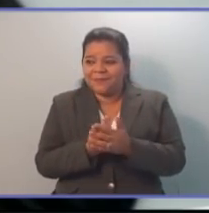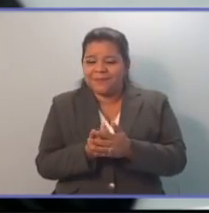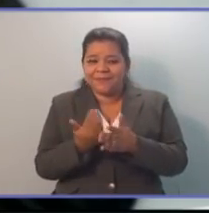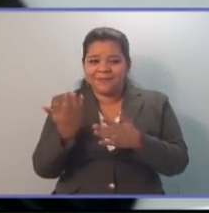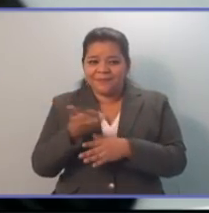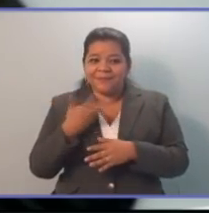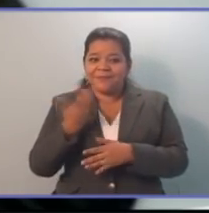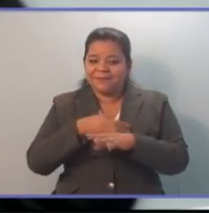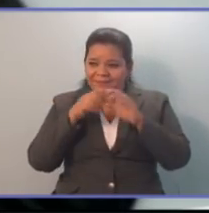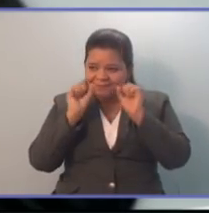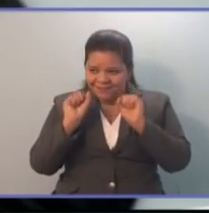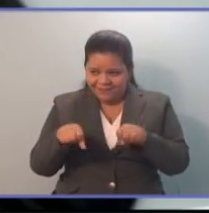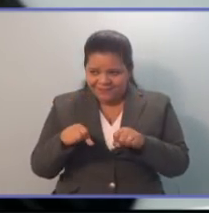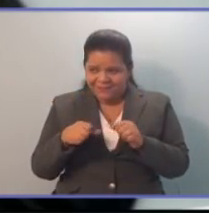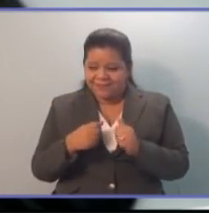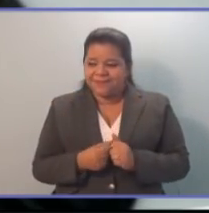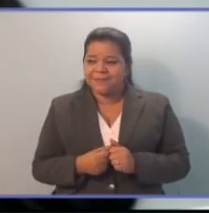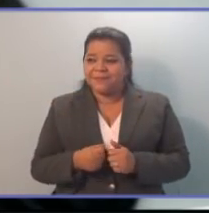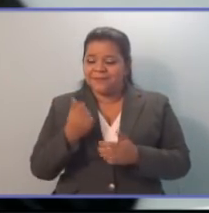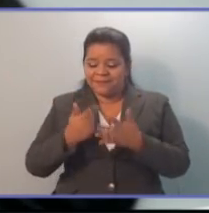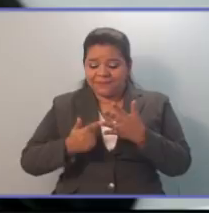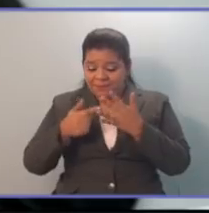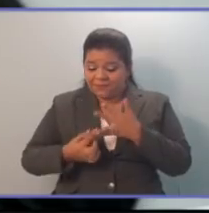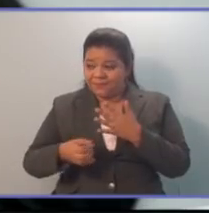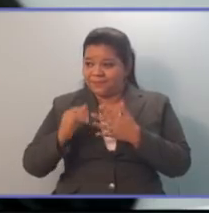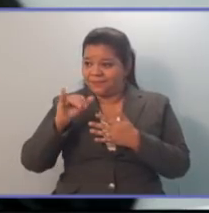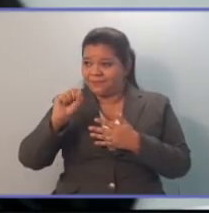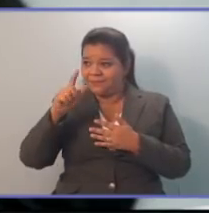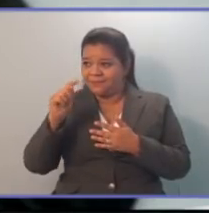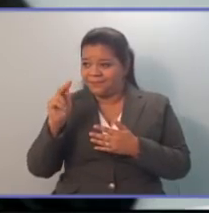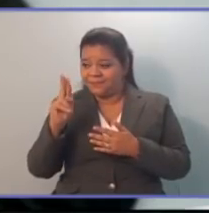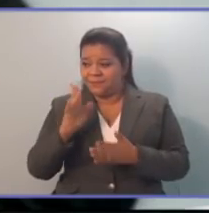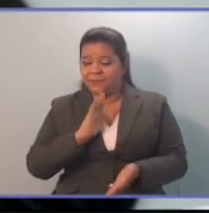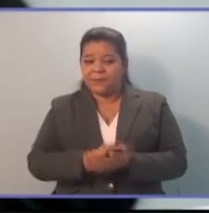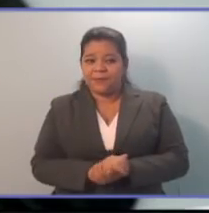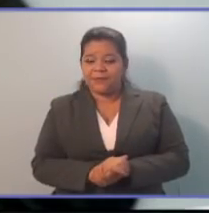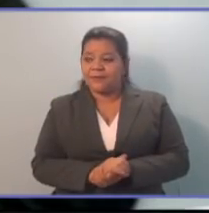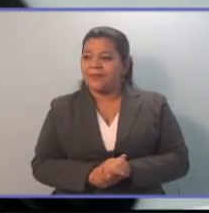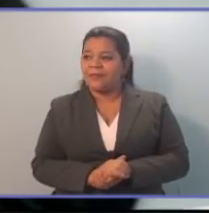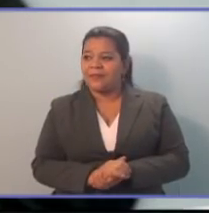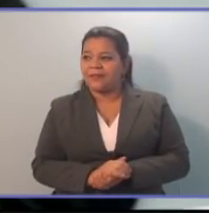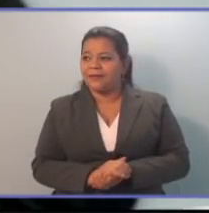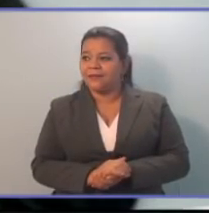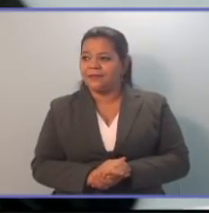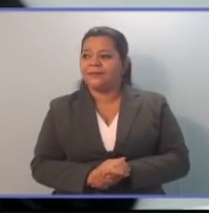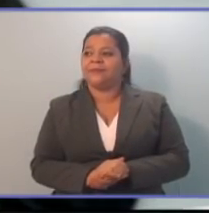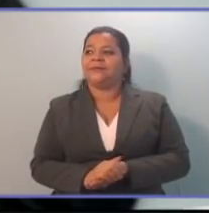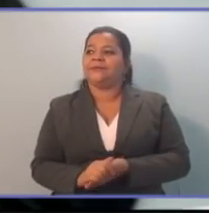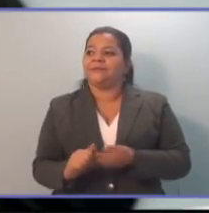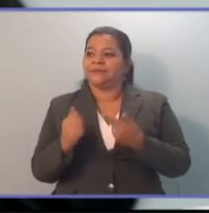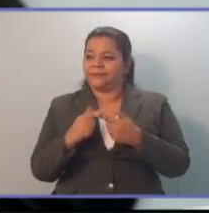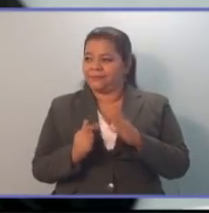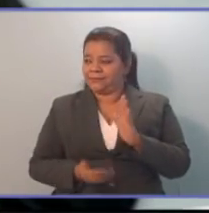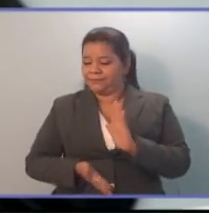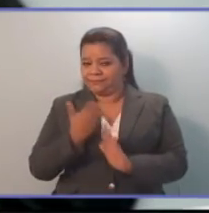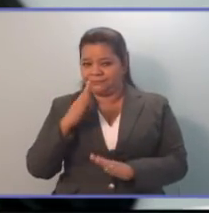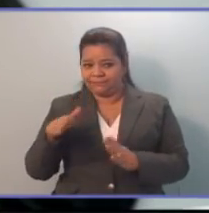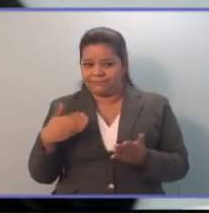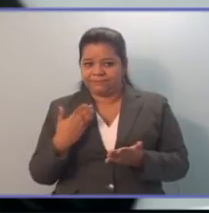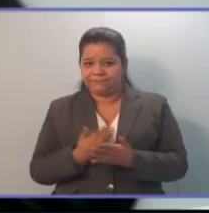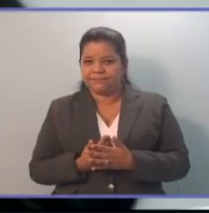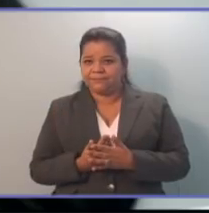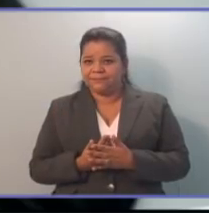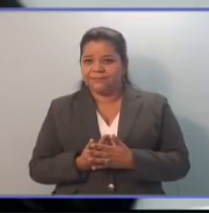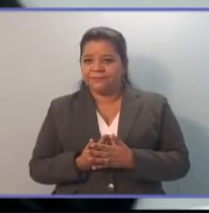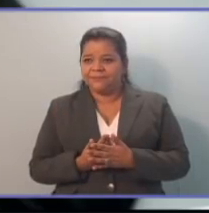tocar la ley de amnistía. Cuando hablo de la ley de amnistía, sí considero